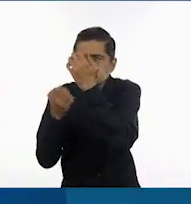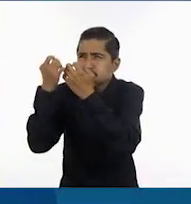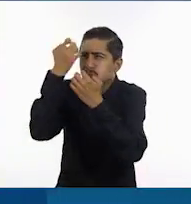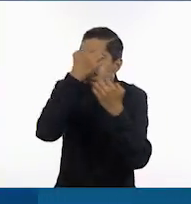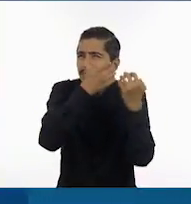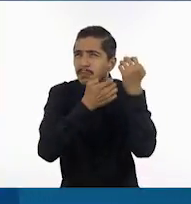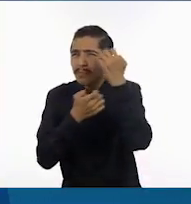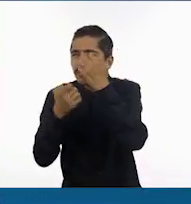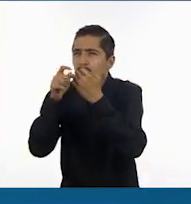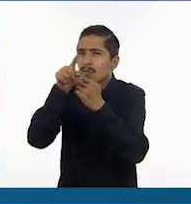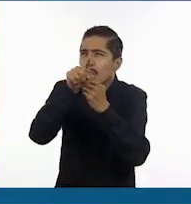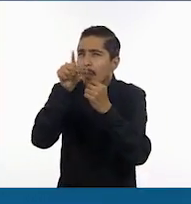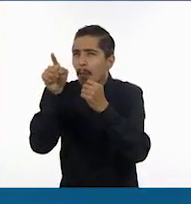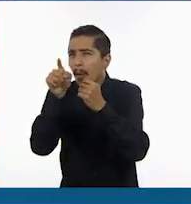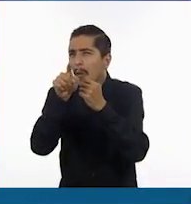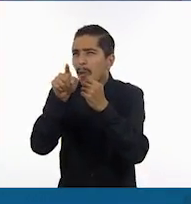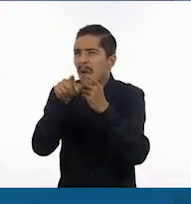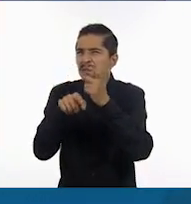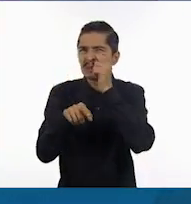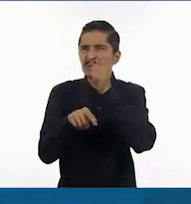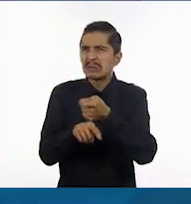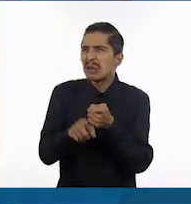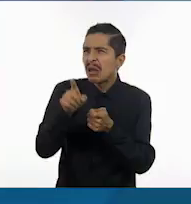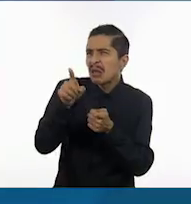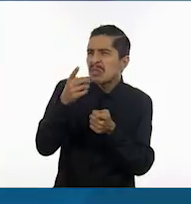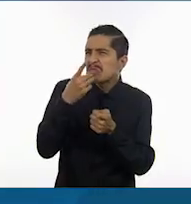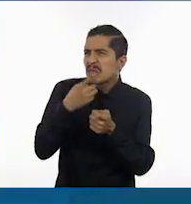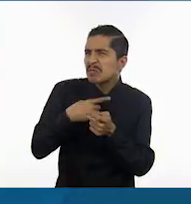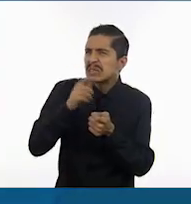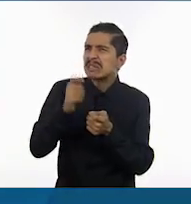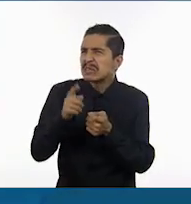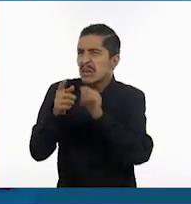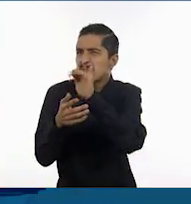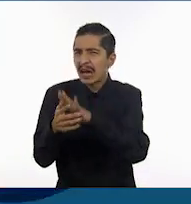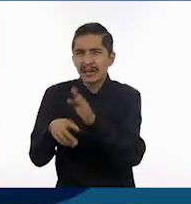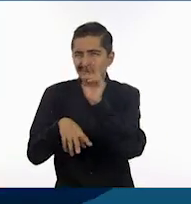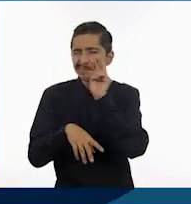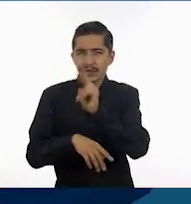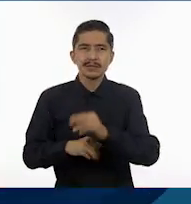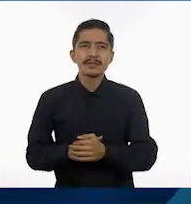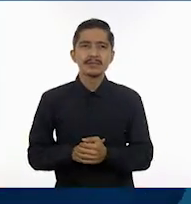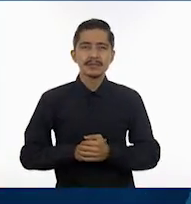una idea de qué es lo que nos está tratando de decir. Veamos.